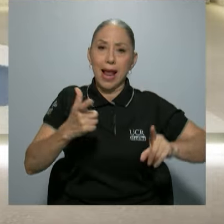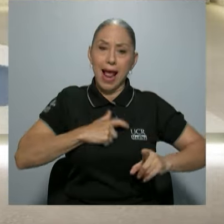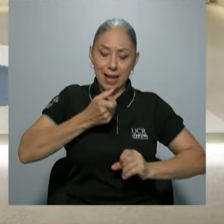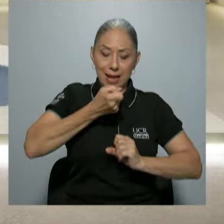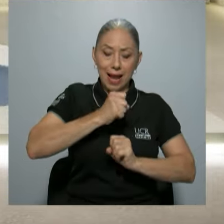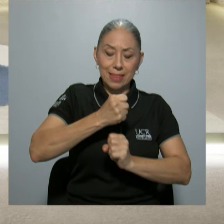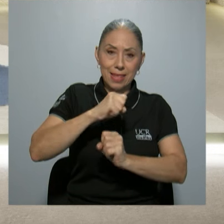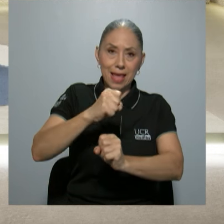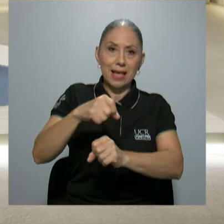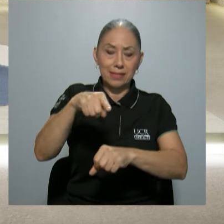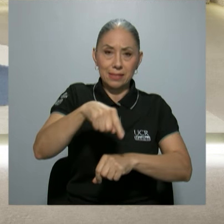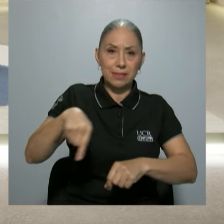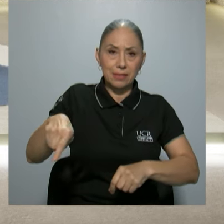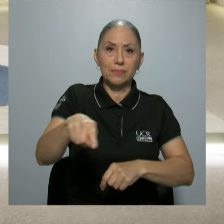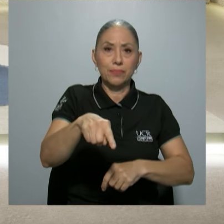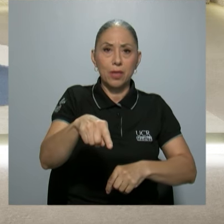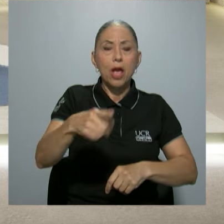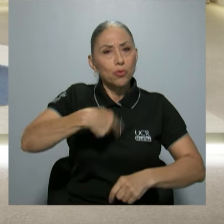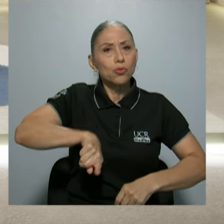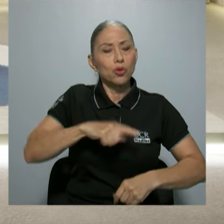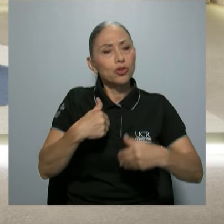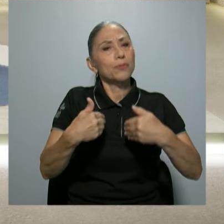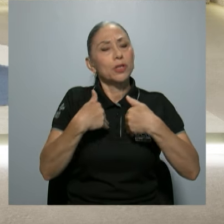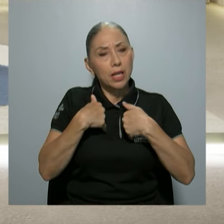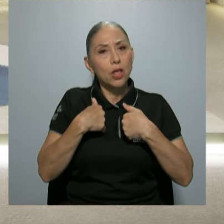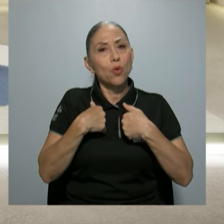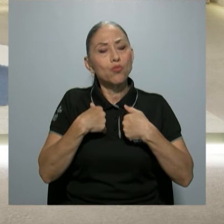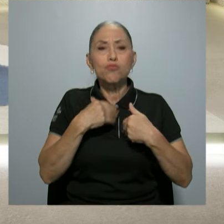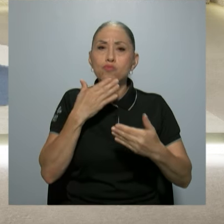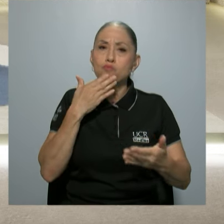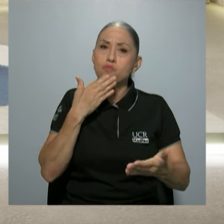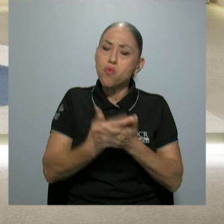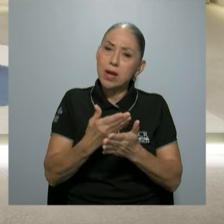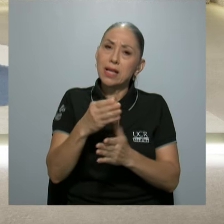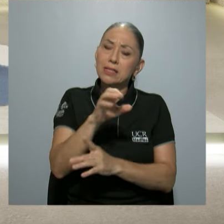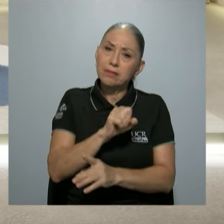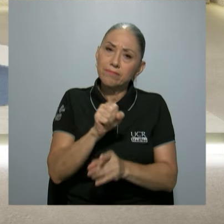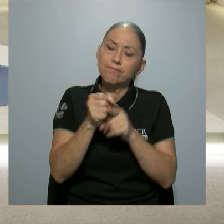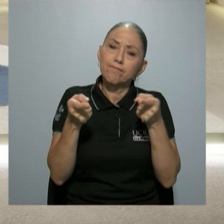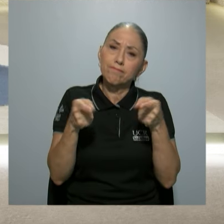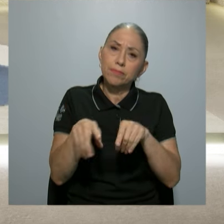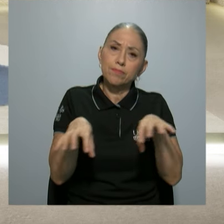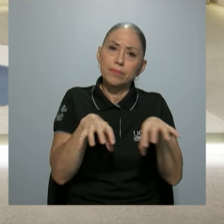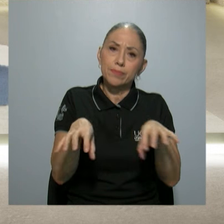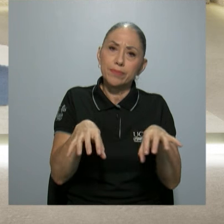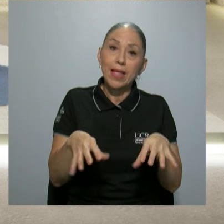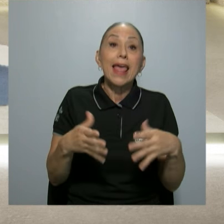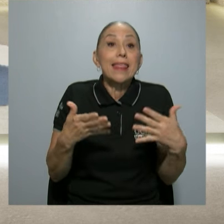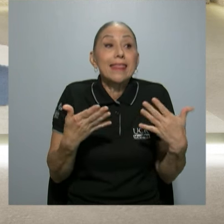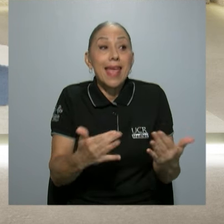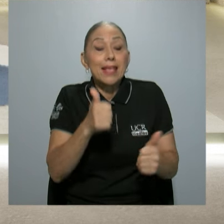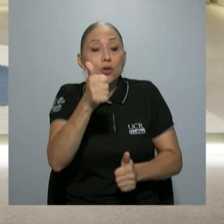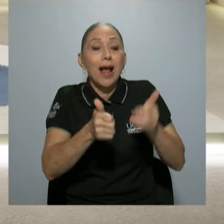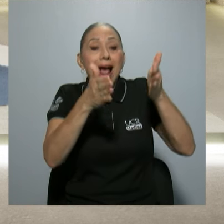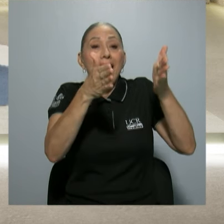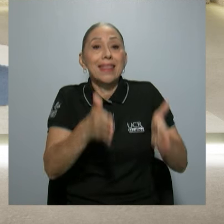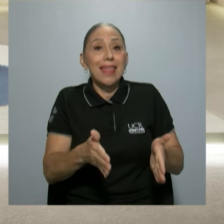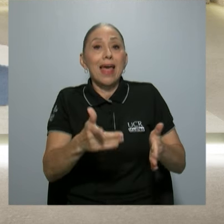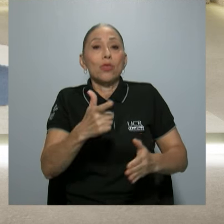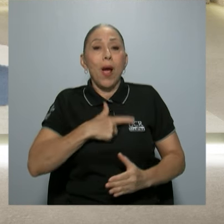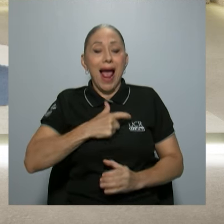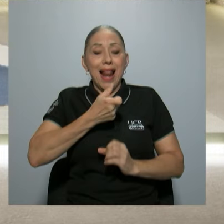estos años, hemos tenido muy buen suceso. De hecho, el candidato a alcalde por Guanacaste, que